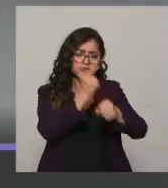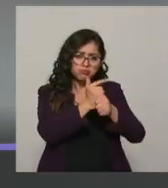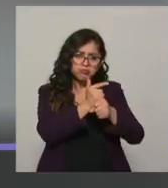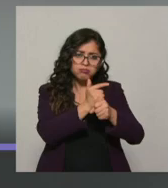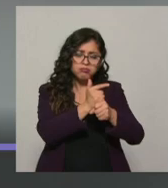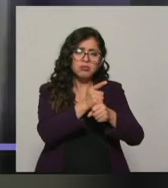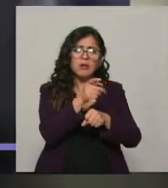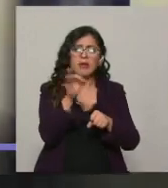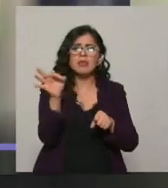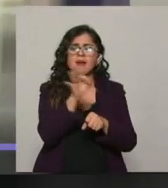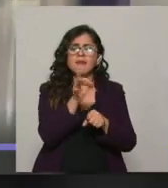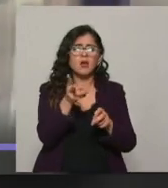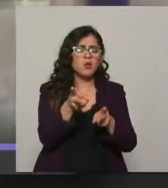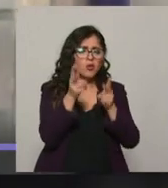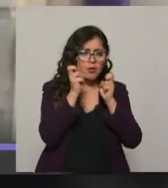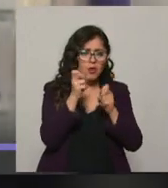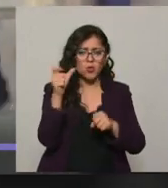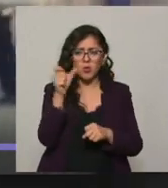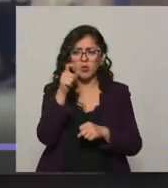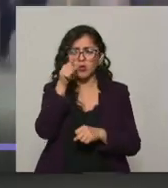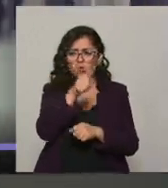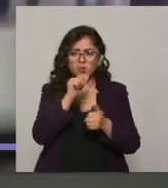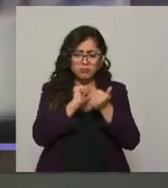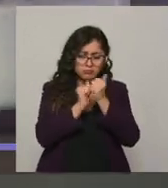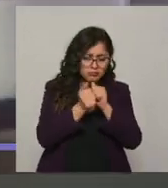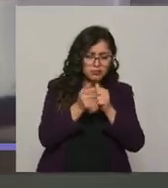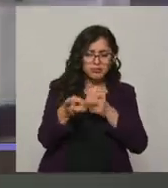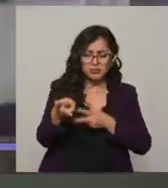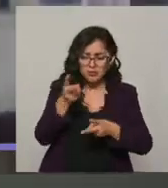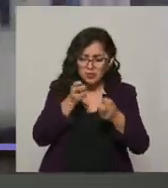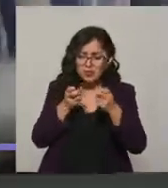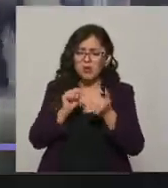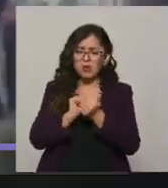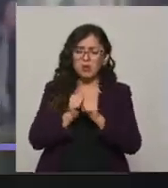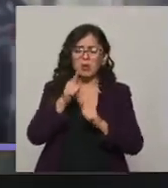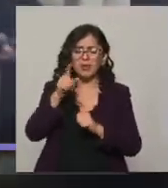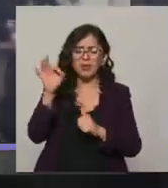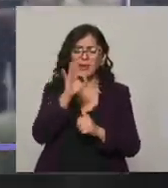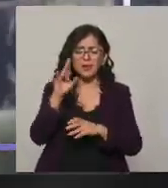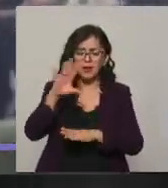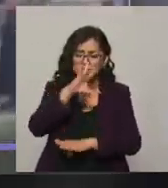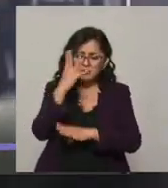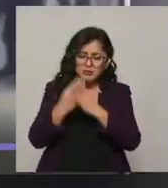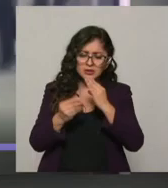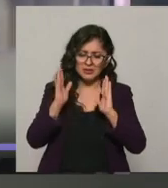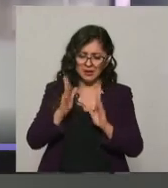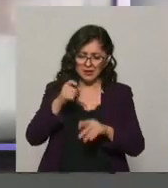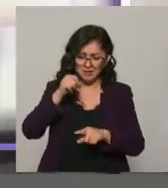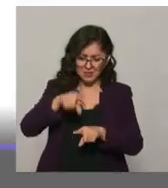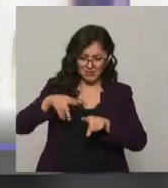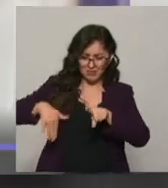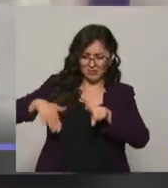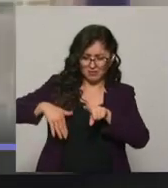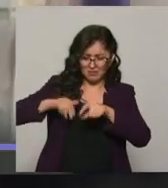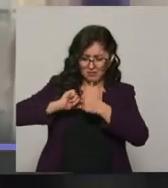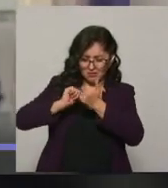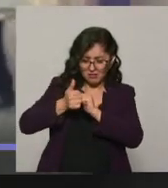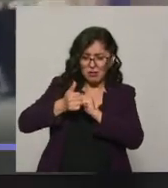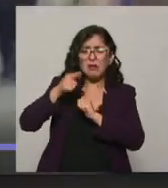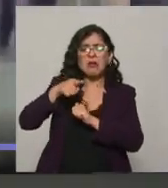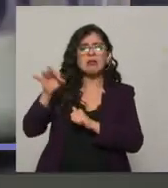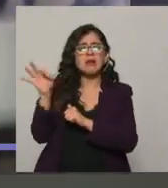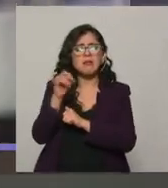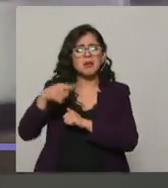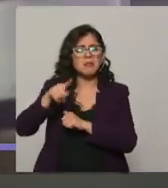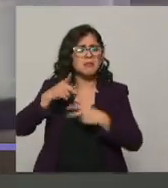ubicado en flagrancia, es decir, al momento de estar cometiendo el delito o bien huyendo una vez perpetrado el mismo, cualquier persona, es decir,